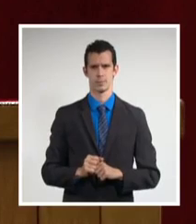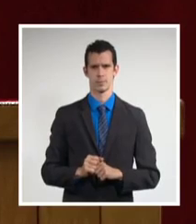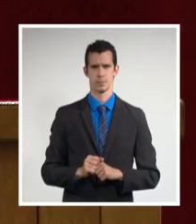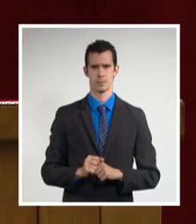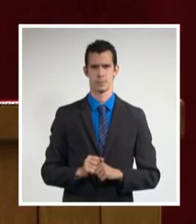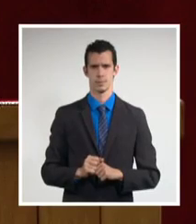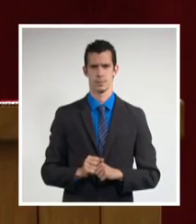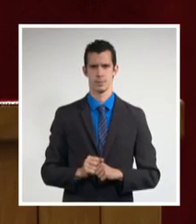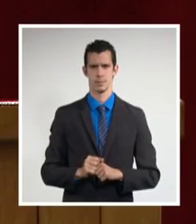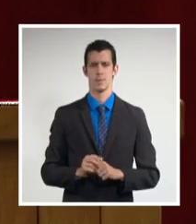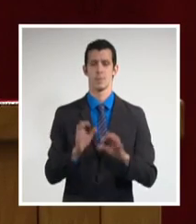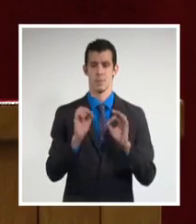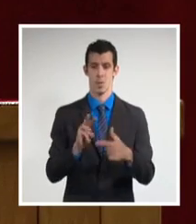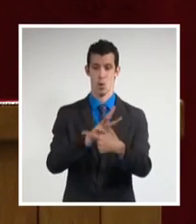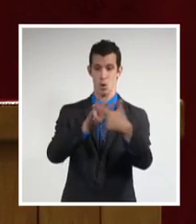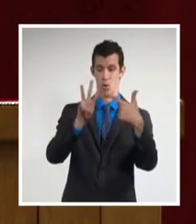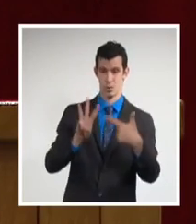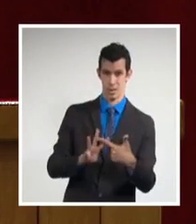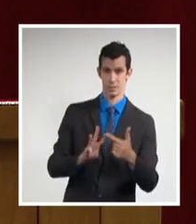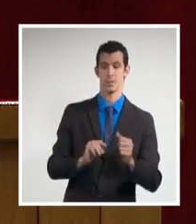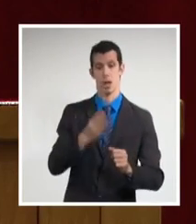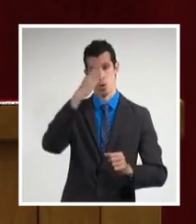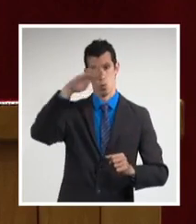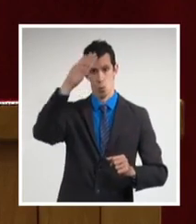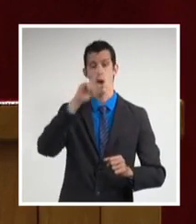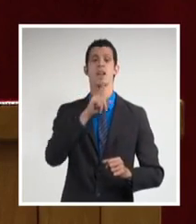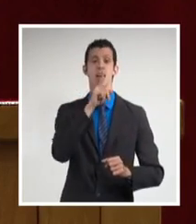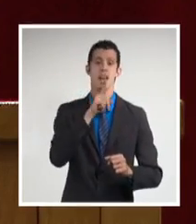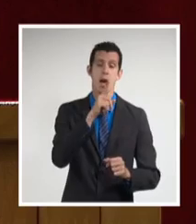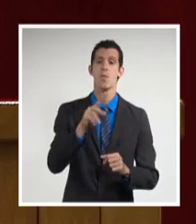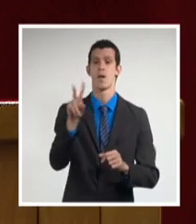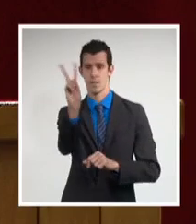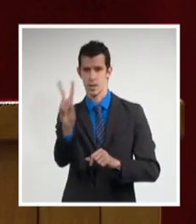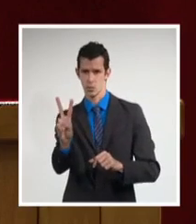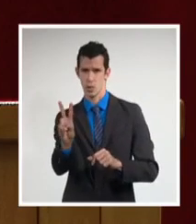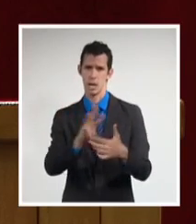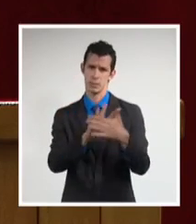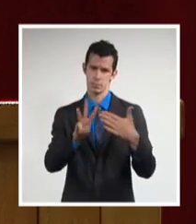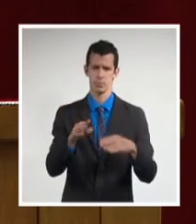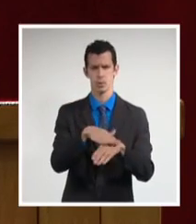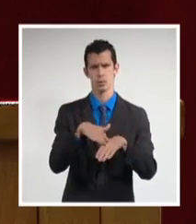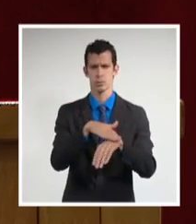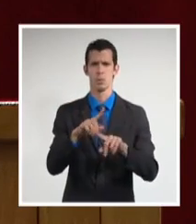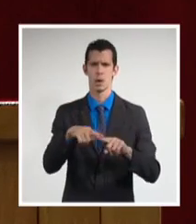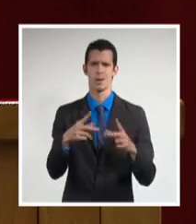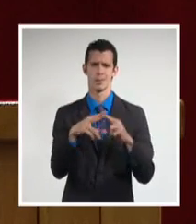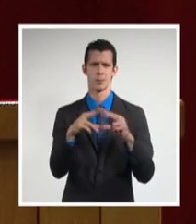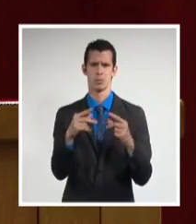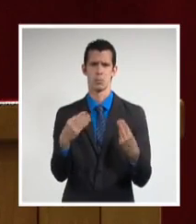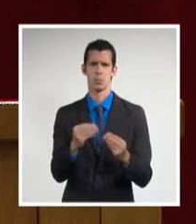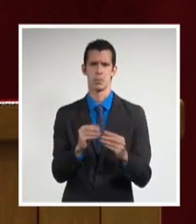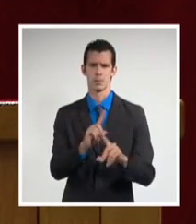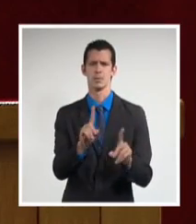blandos, en Venezuela en el 2017 y en Nicaragua en el 2018, se intentaran similares acciones contra Cuba.